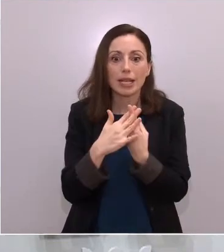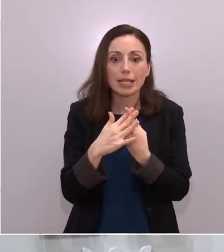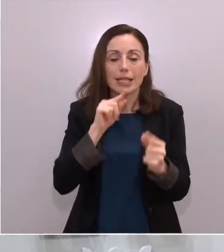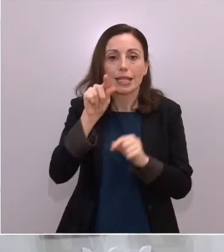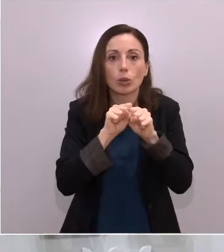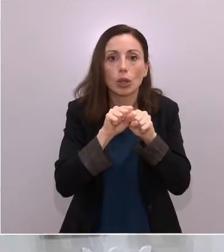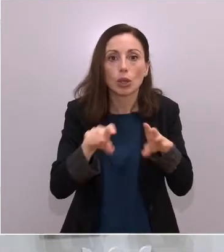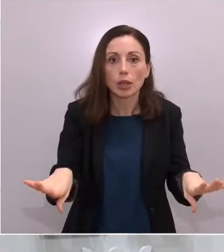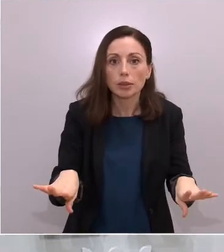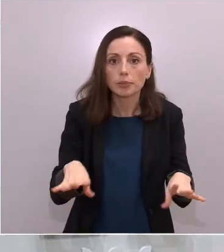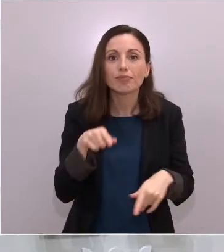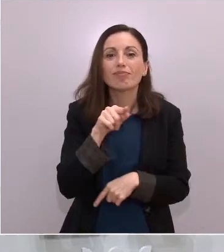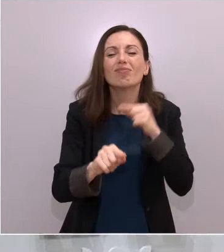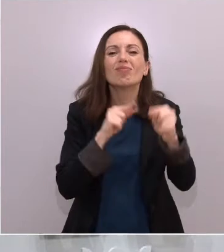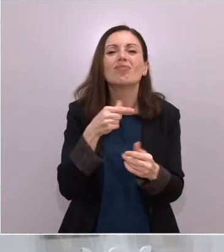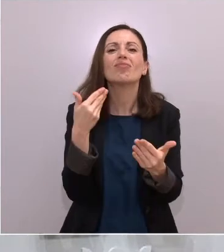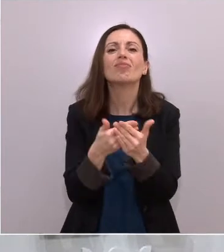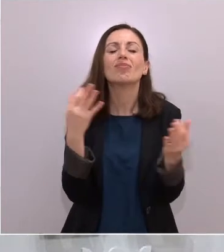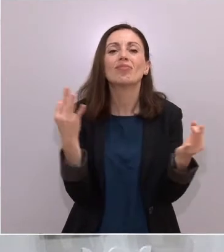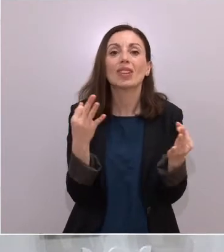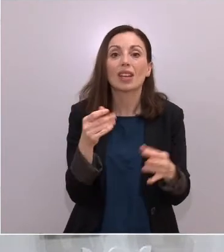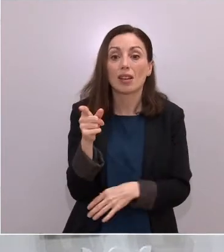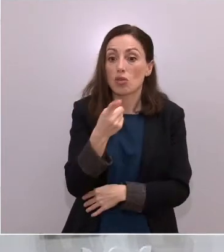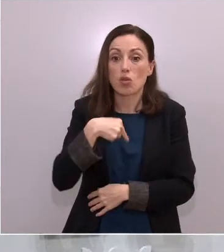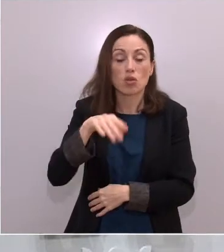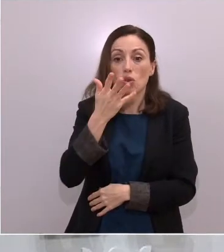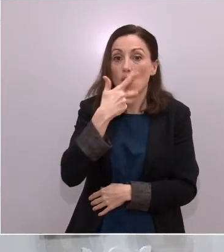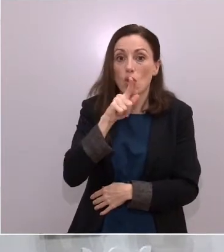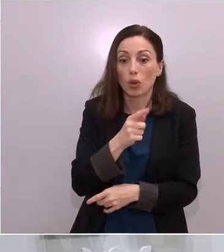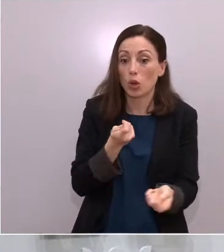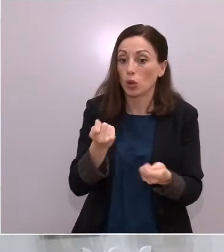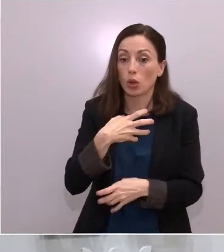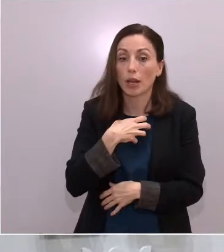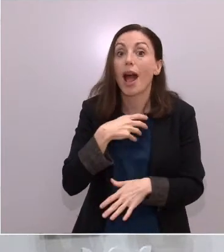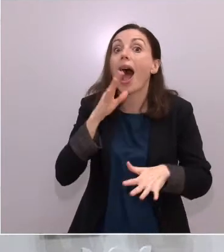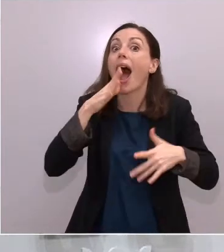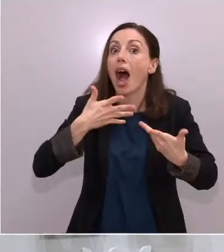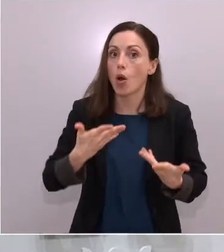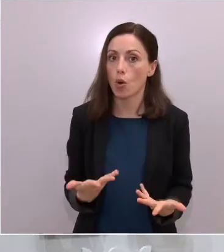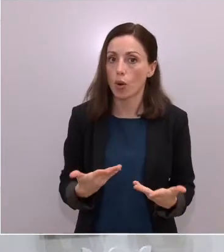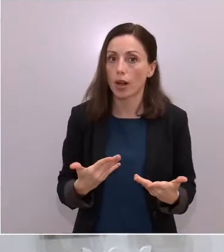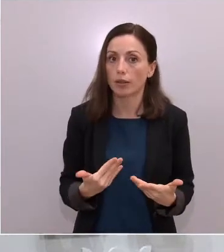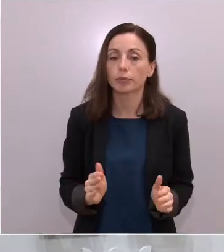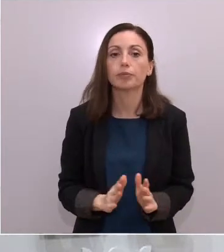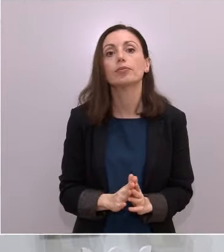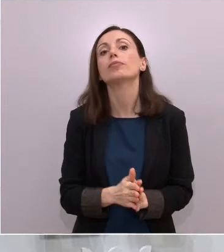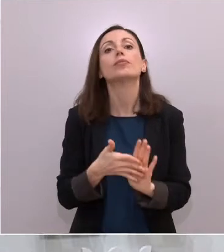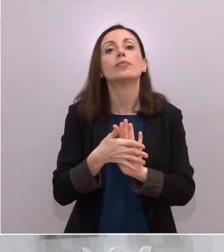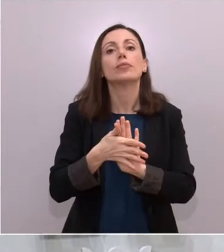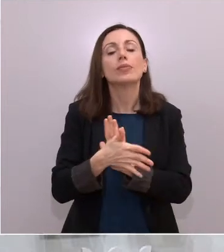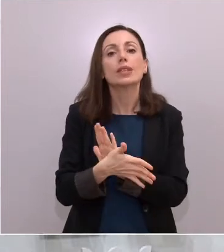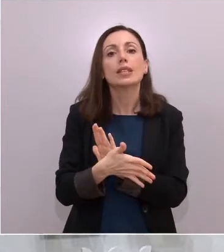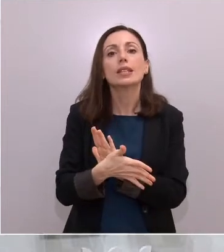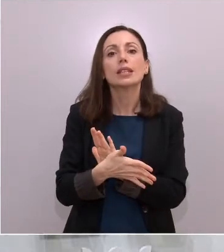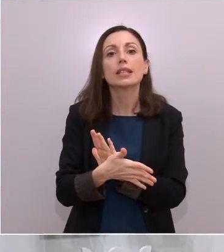si ha demostrado algo, es que es desconocido e incontrolable por ahora. Y por lo tanto tenemos que dar